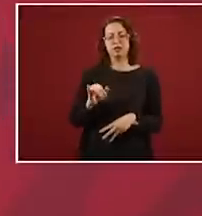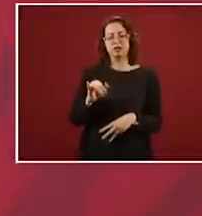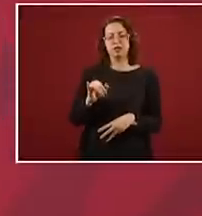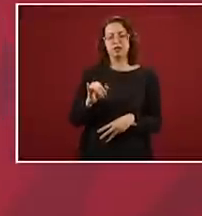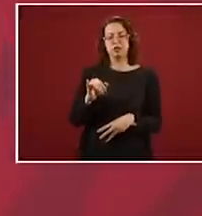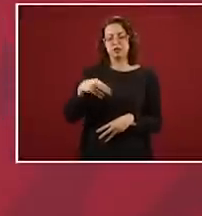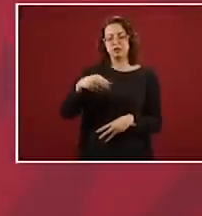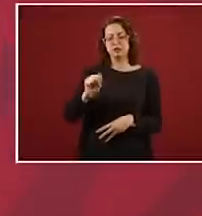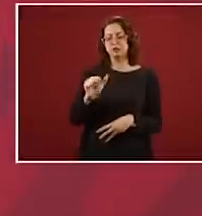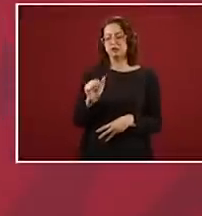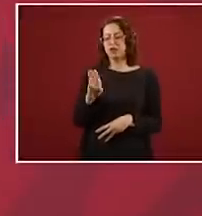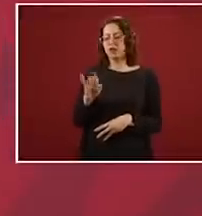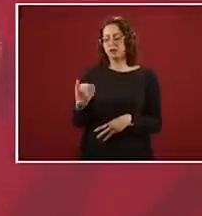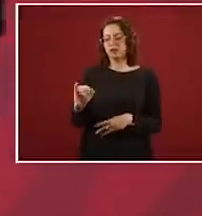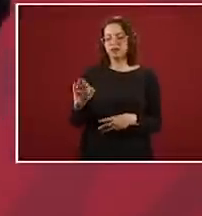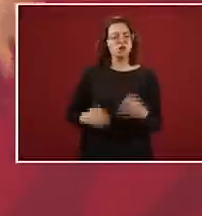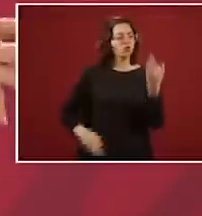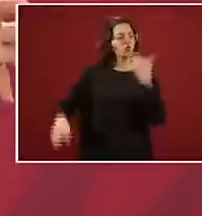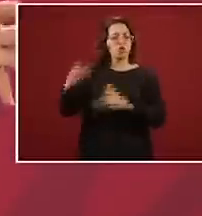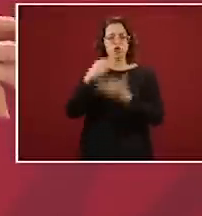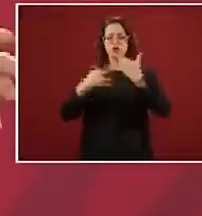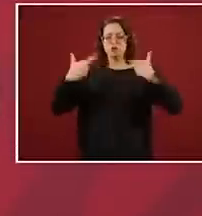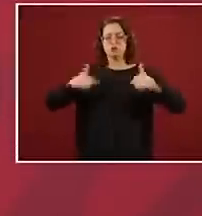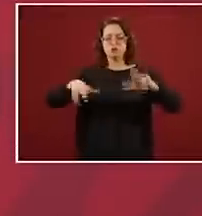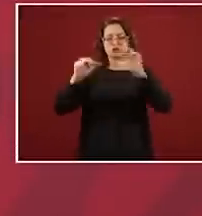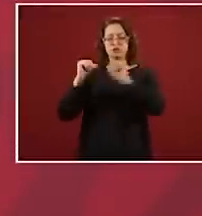Salud para el Bienestar, todos.